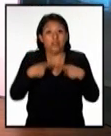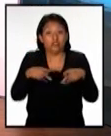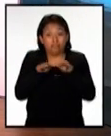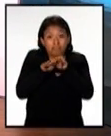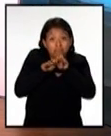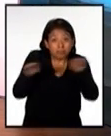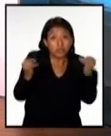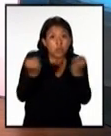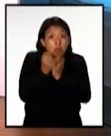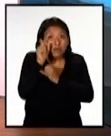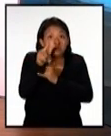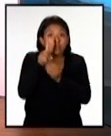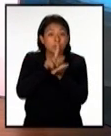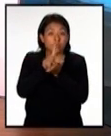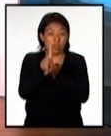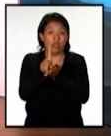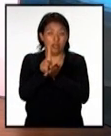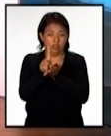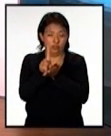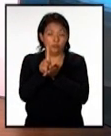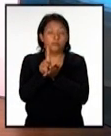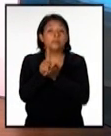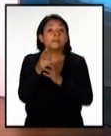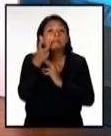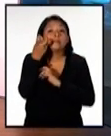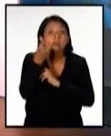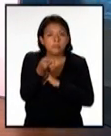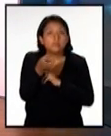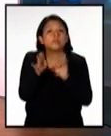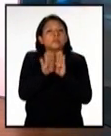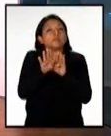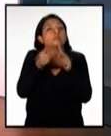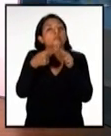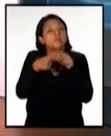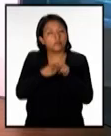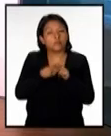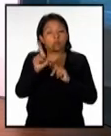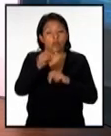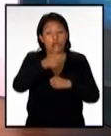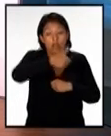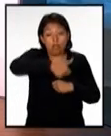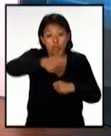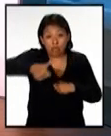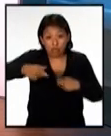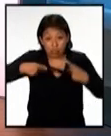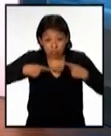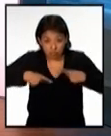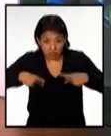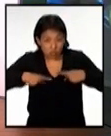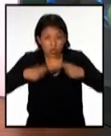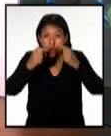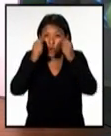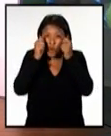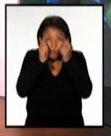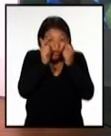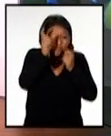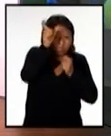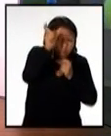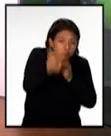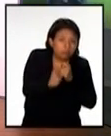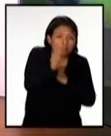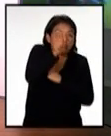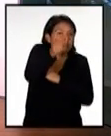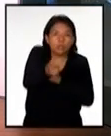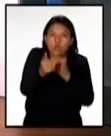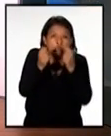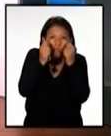derechos y dignidad. Esto se da a partir de que tratamos de que cada persona, independientemente de sus condiciones de identidad, pueda